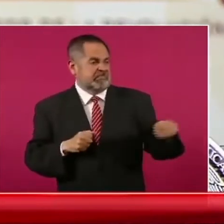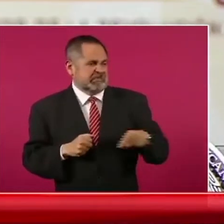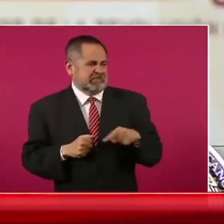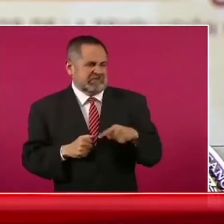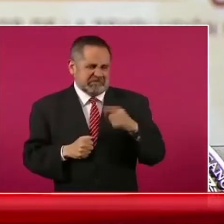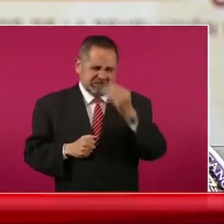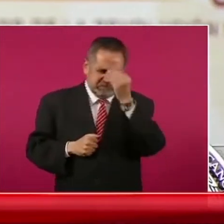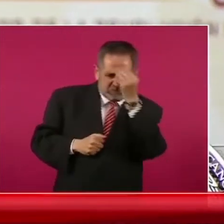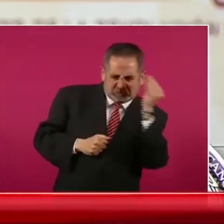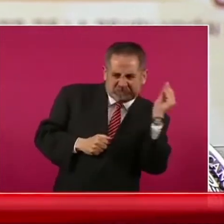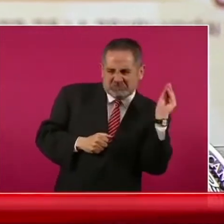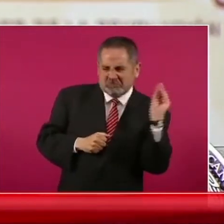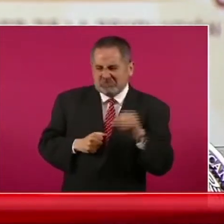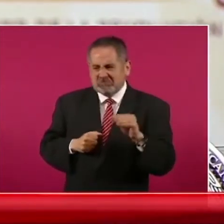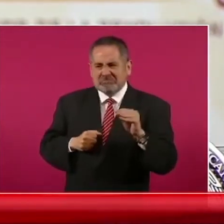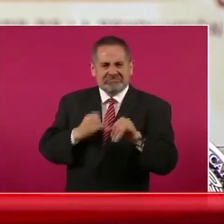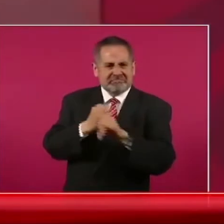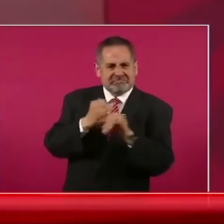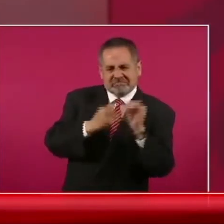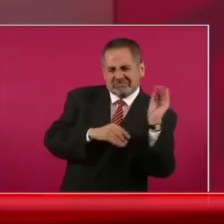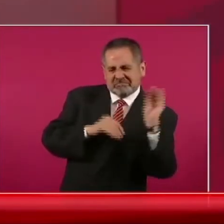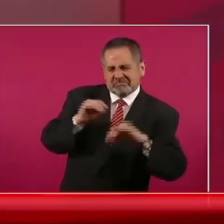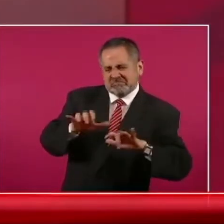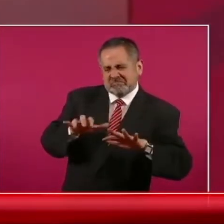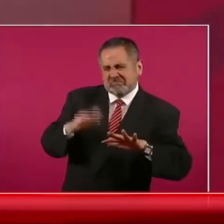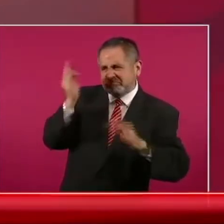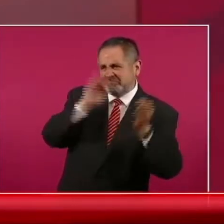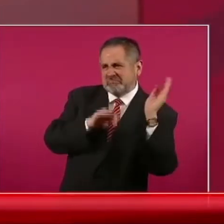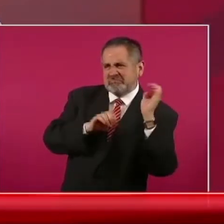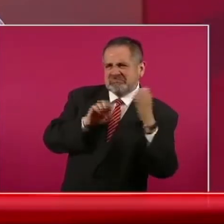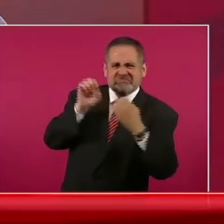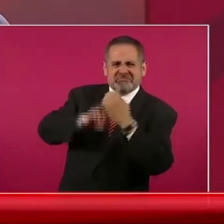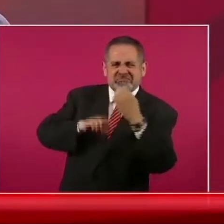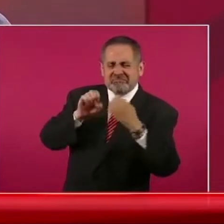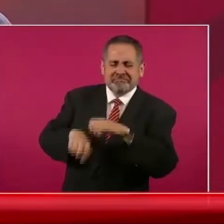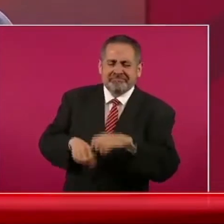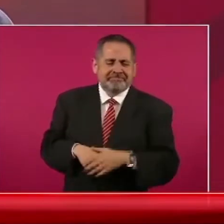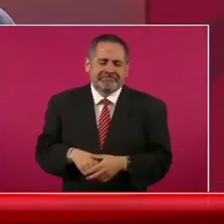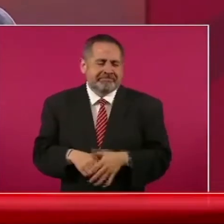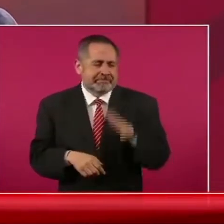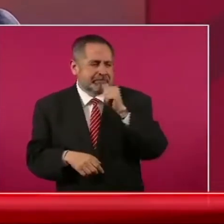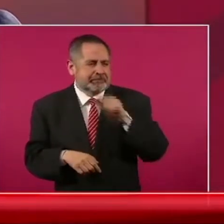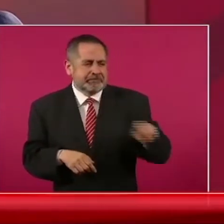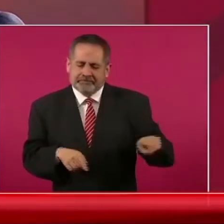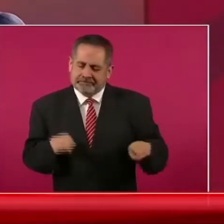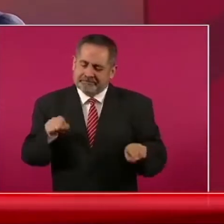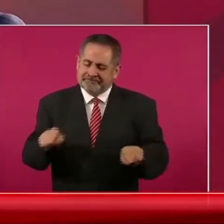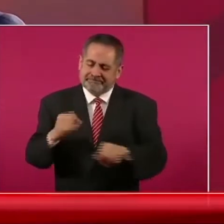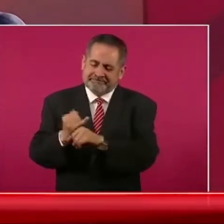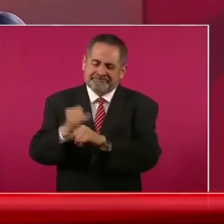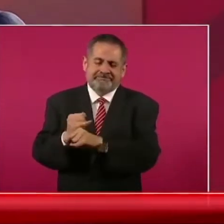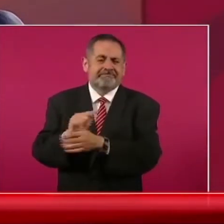socios usuarios han podido mancharlas